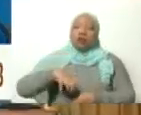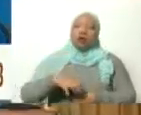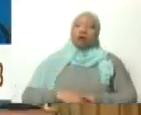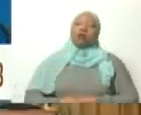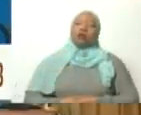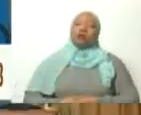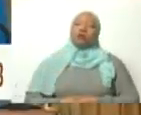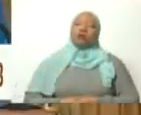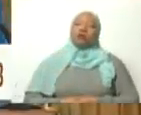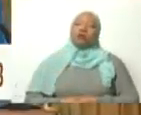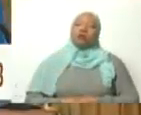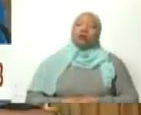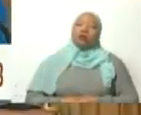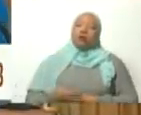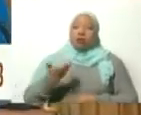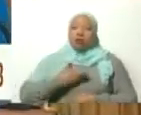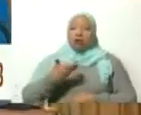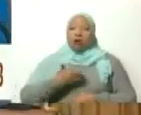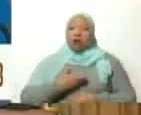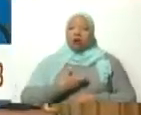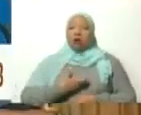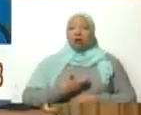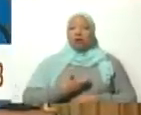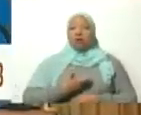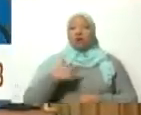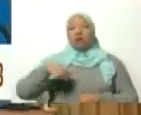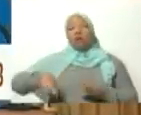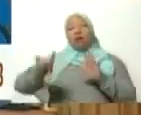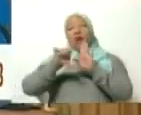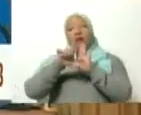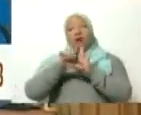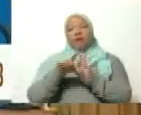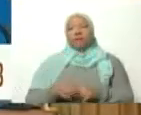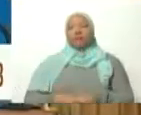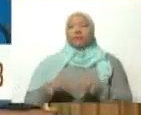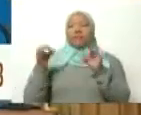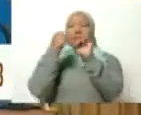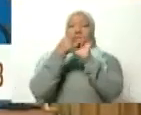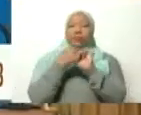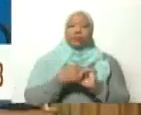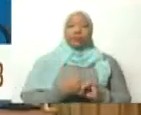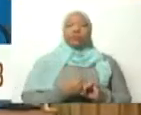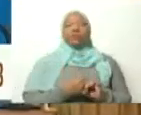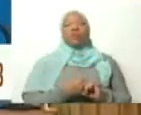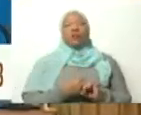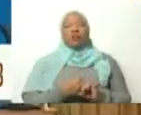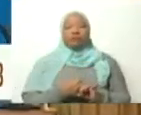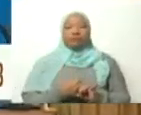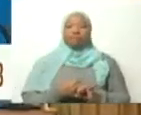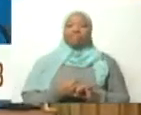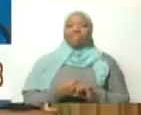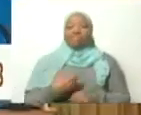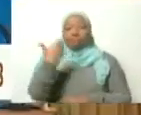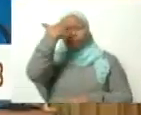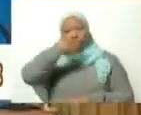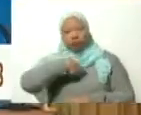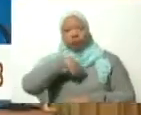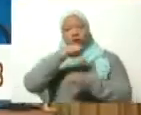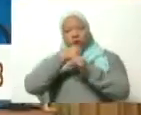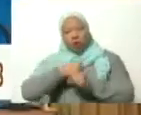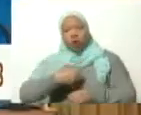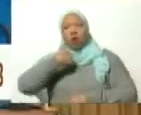y las alcaldías, el nivel local. Esto es una ley muy esperada y yo personalmente,